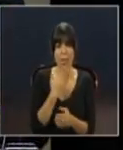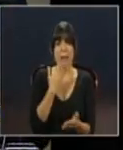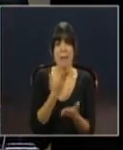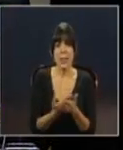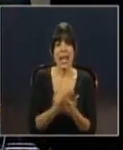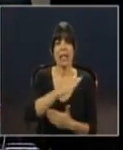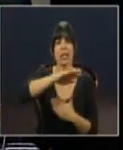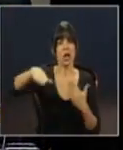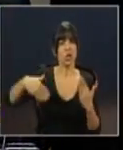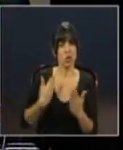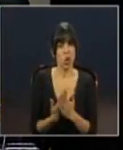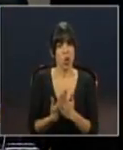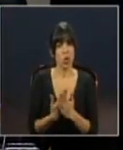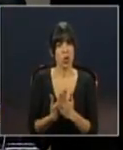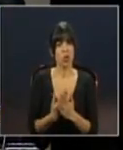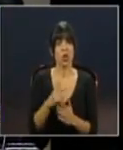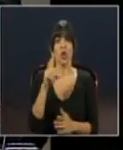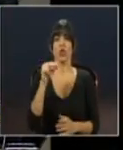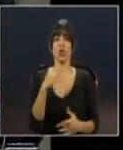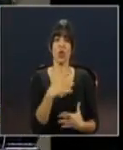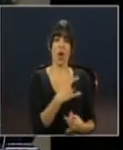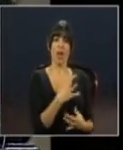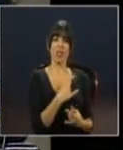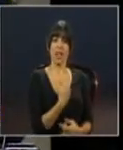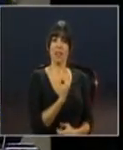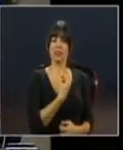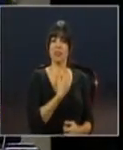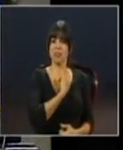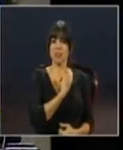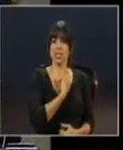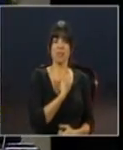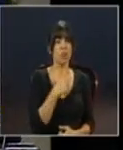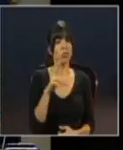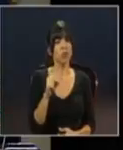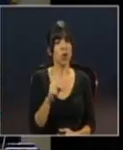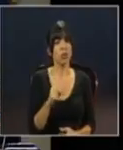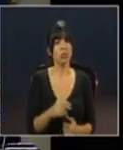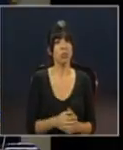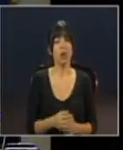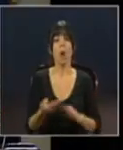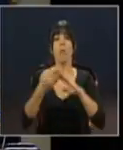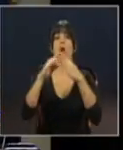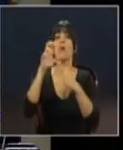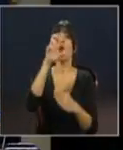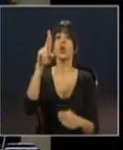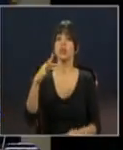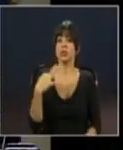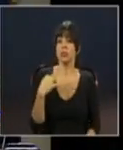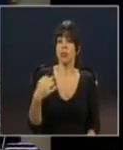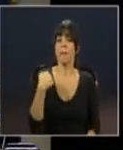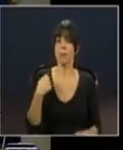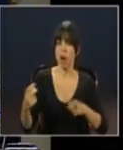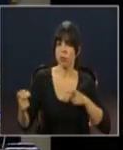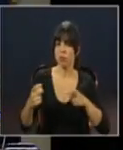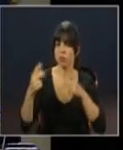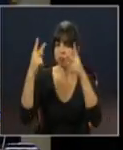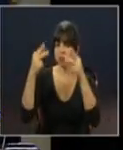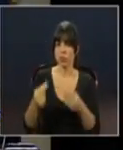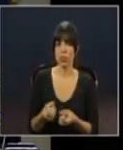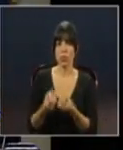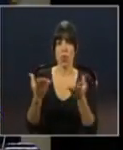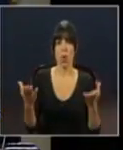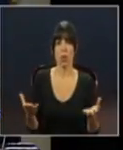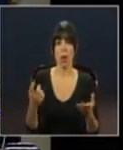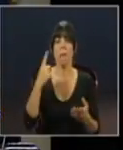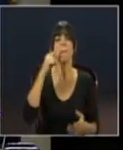común, no el interés particular. Me convocó el pueblo costarricense para que administrara la hacienda pública